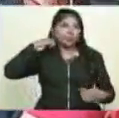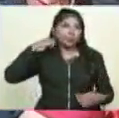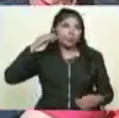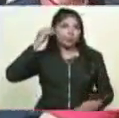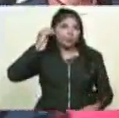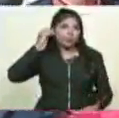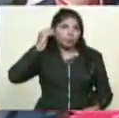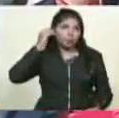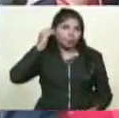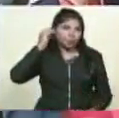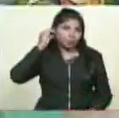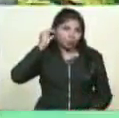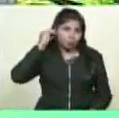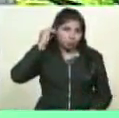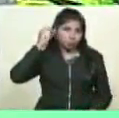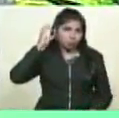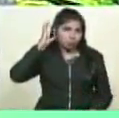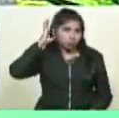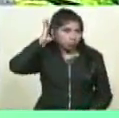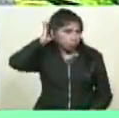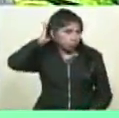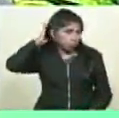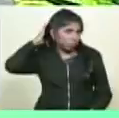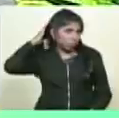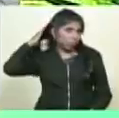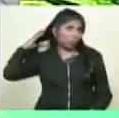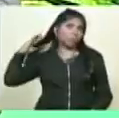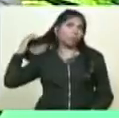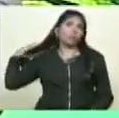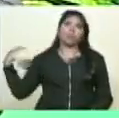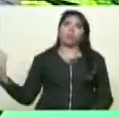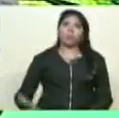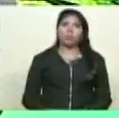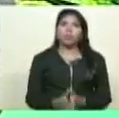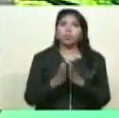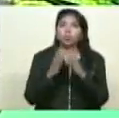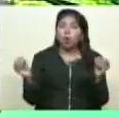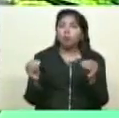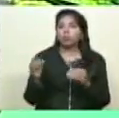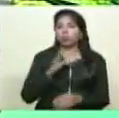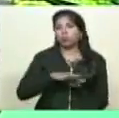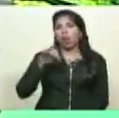verdadero, del socialismo concreto, de nuestro socialismo.